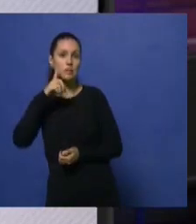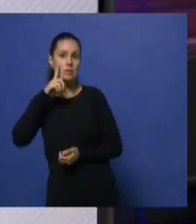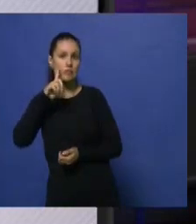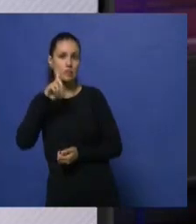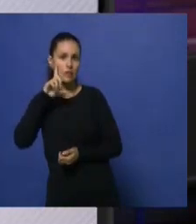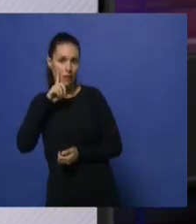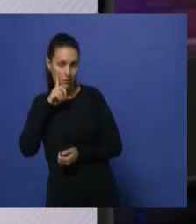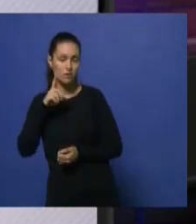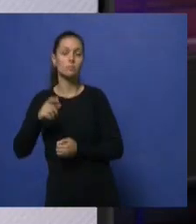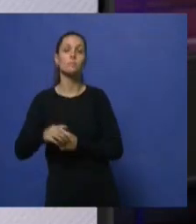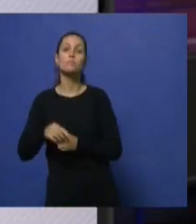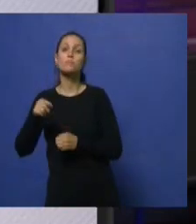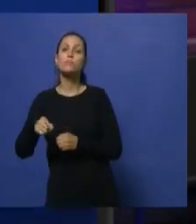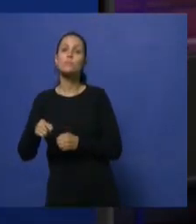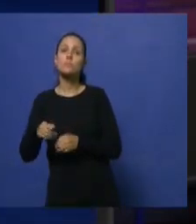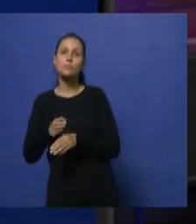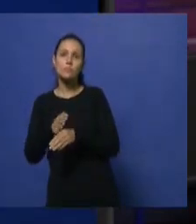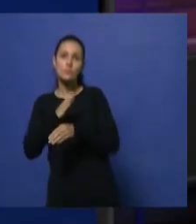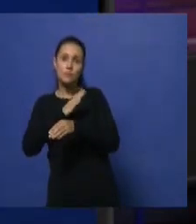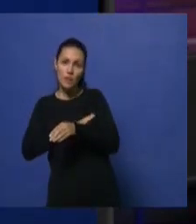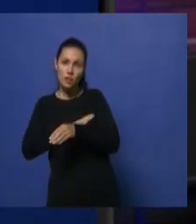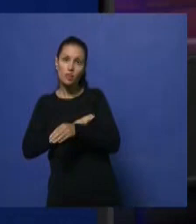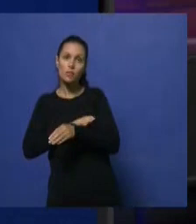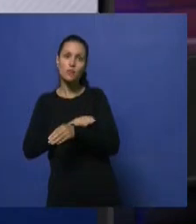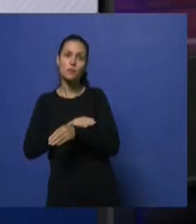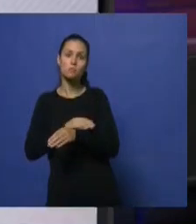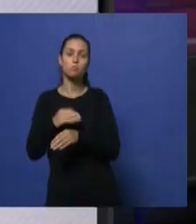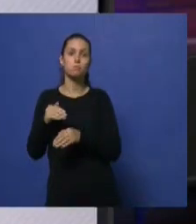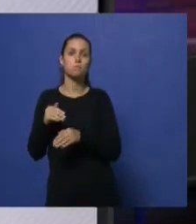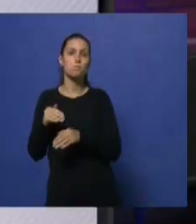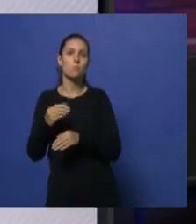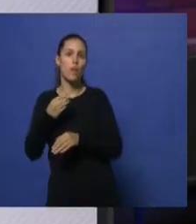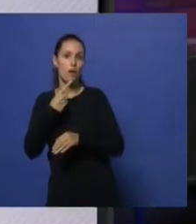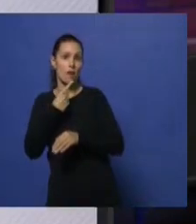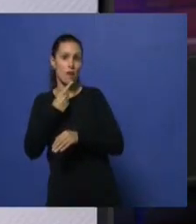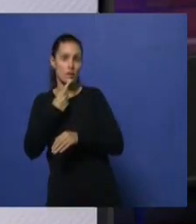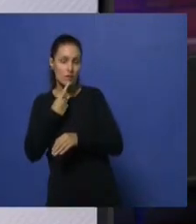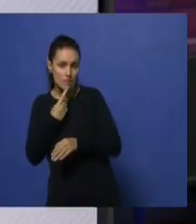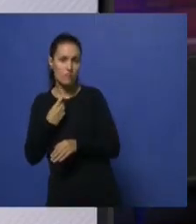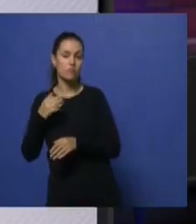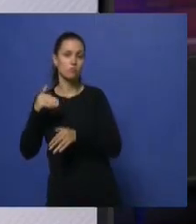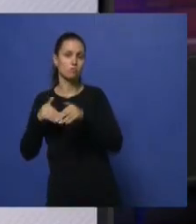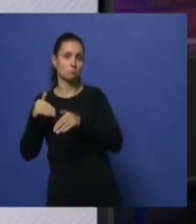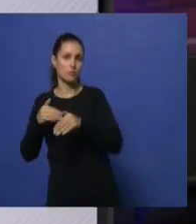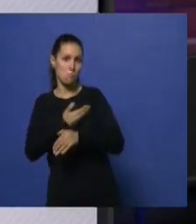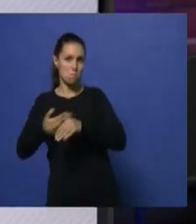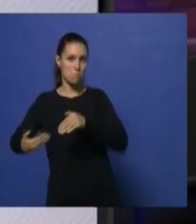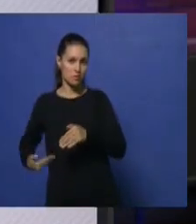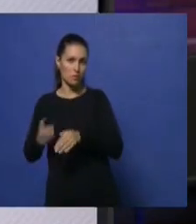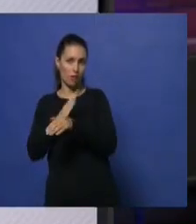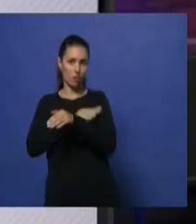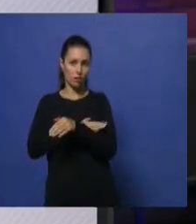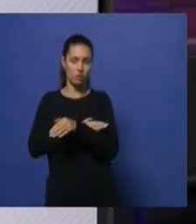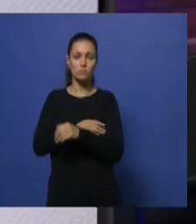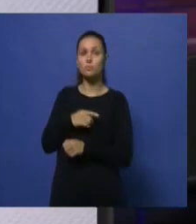buenos aires y fue el candidato a presidente de river opositor a rodolfo d'onofrio el actual él se va a hacer